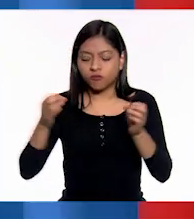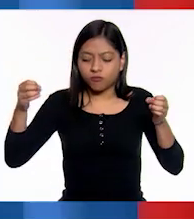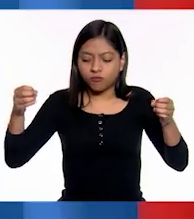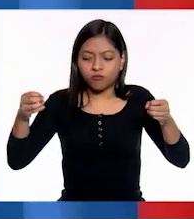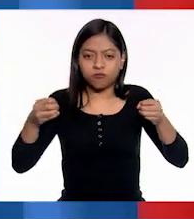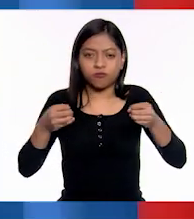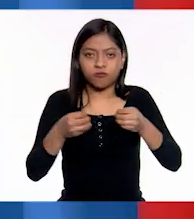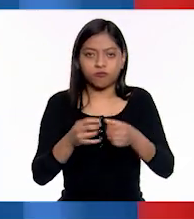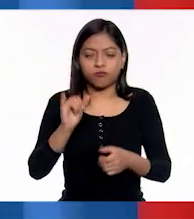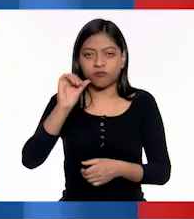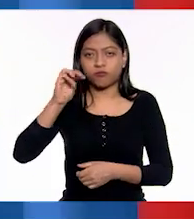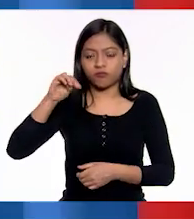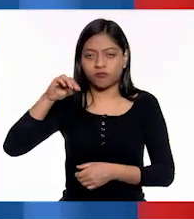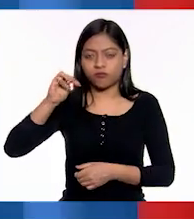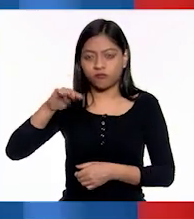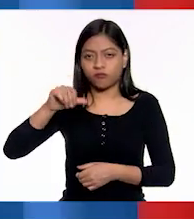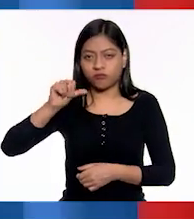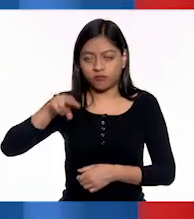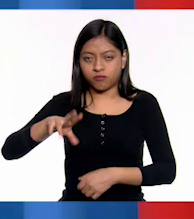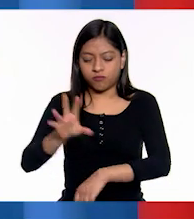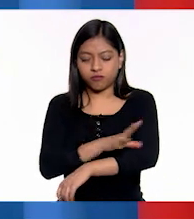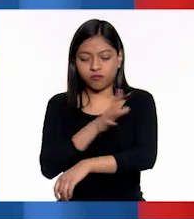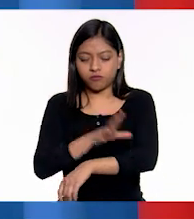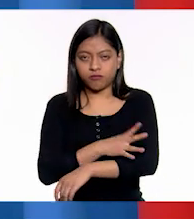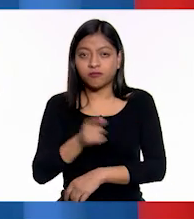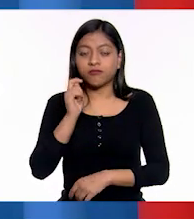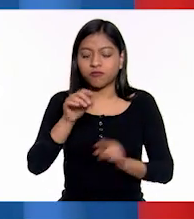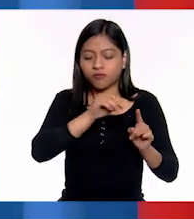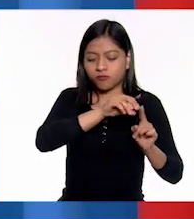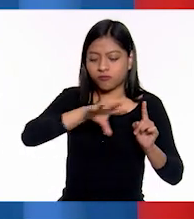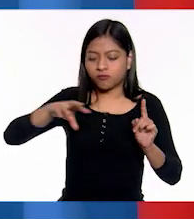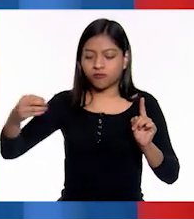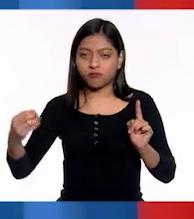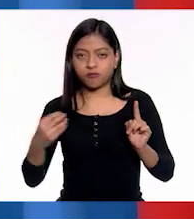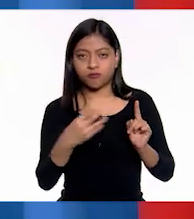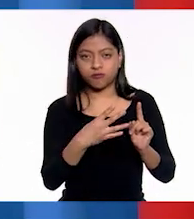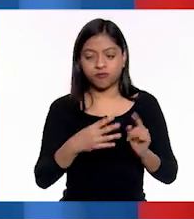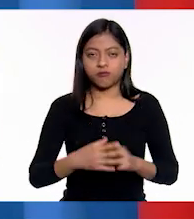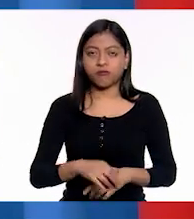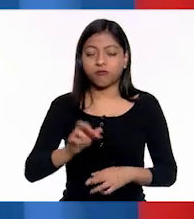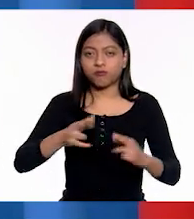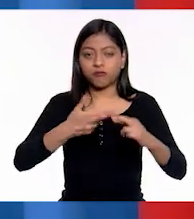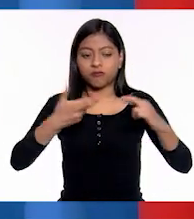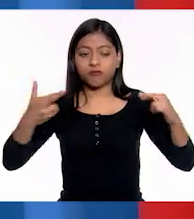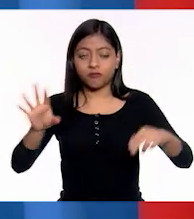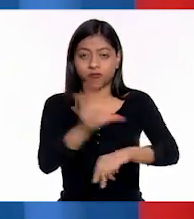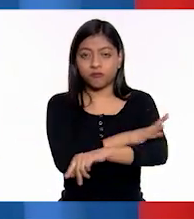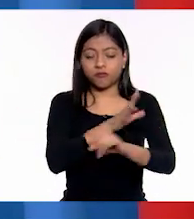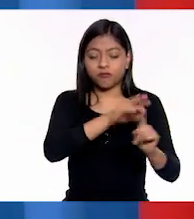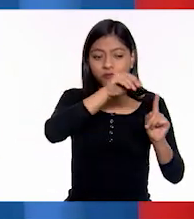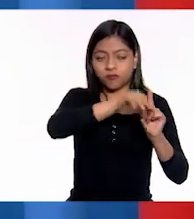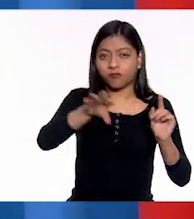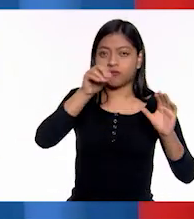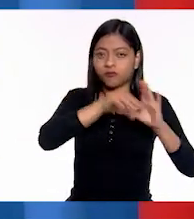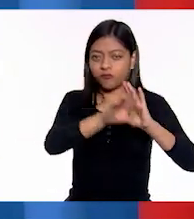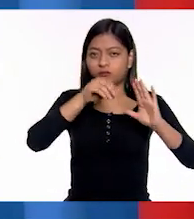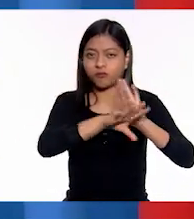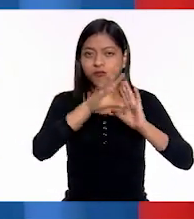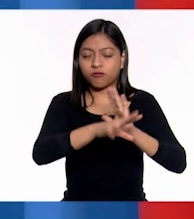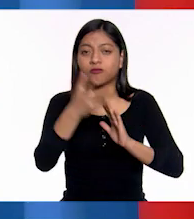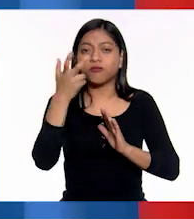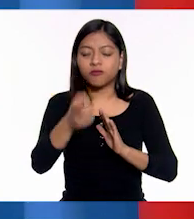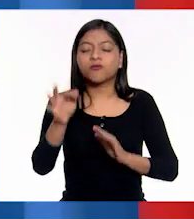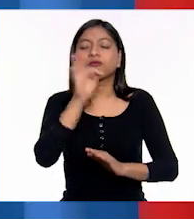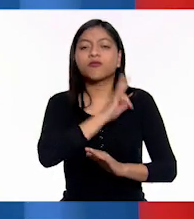podemos hacer un electroimán. La corriente eléctrica que circula por un alambre crea un pequeño campo magnético que